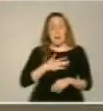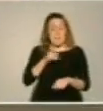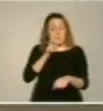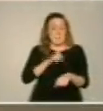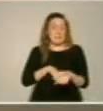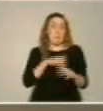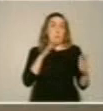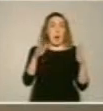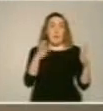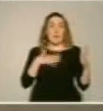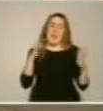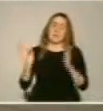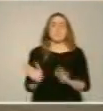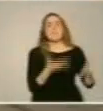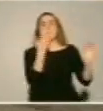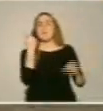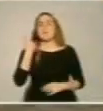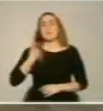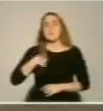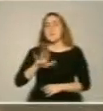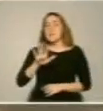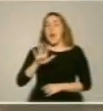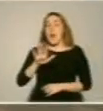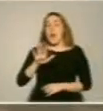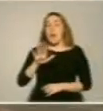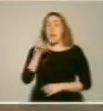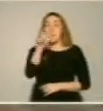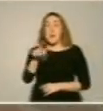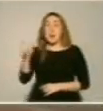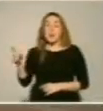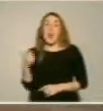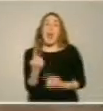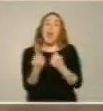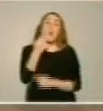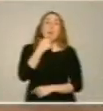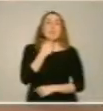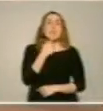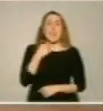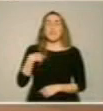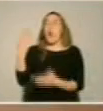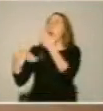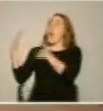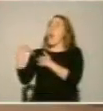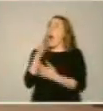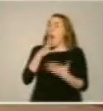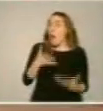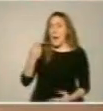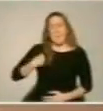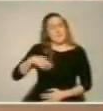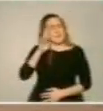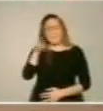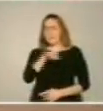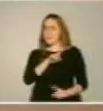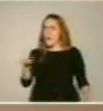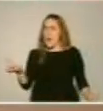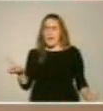hoy ha pasado. Que no gusto a la gente, que no soy el de hace años. ¡Díselo! Tú